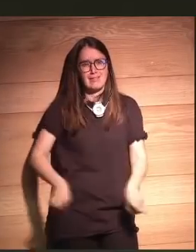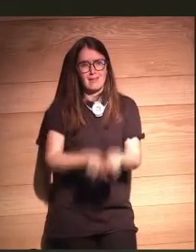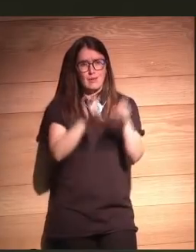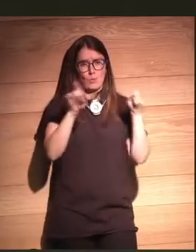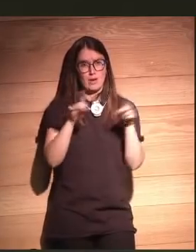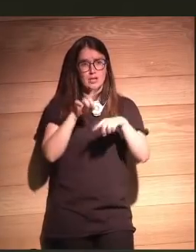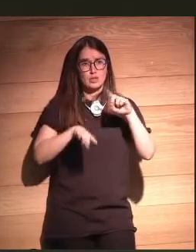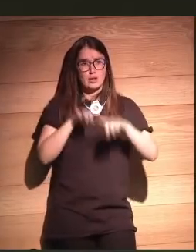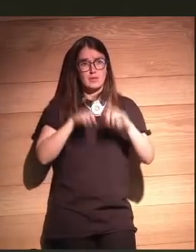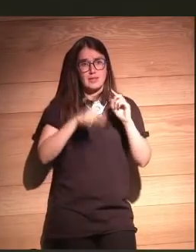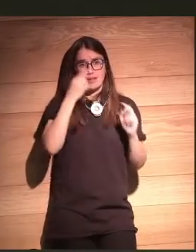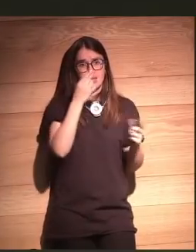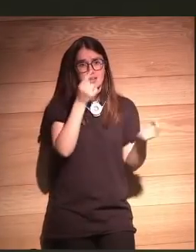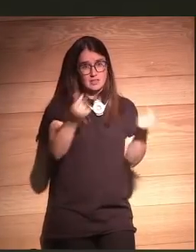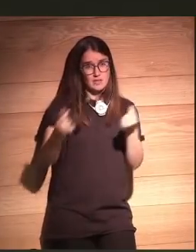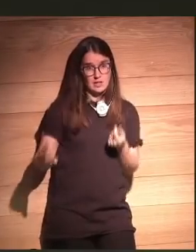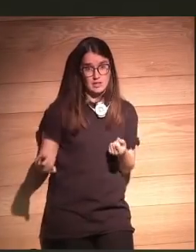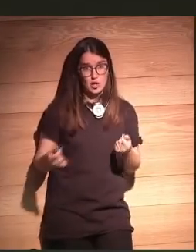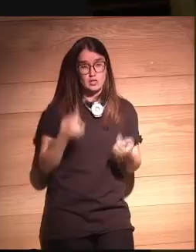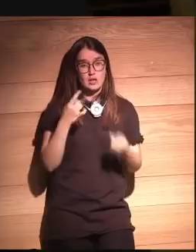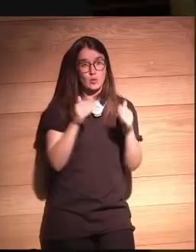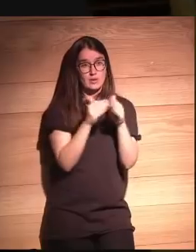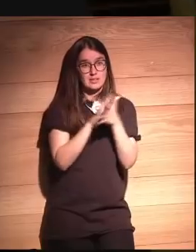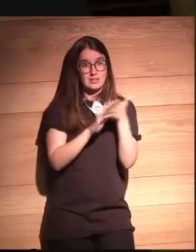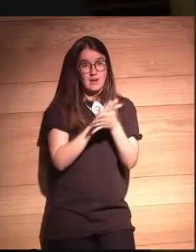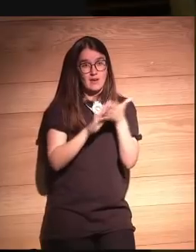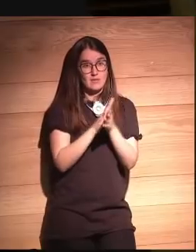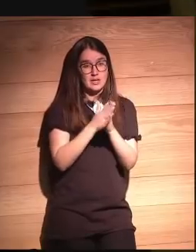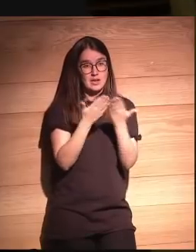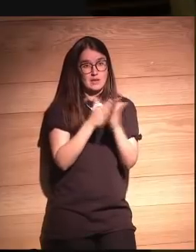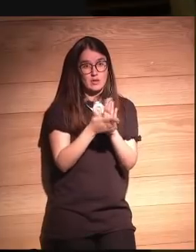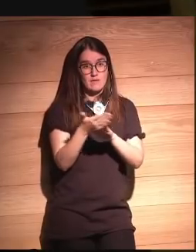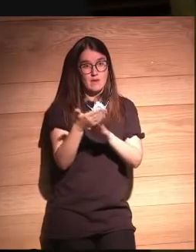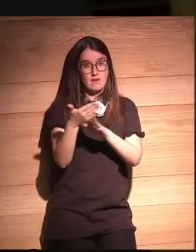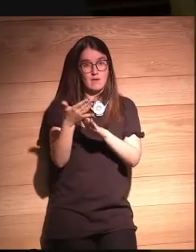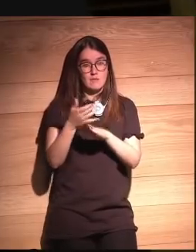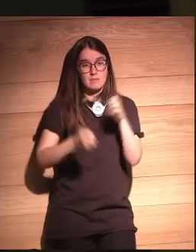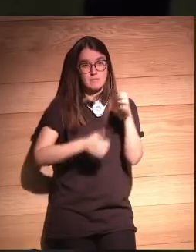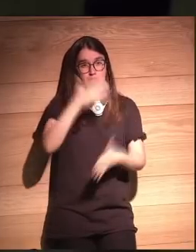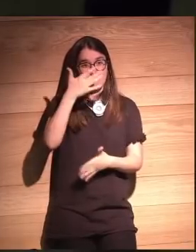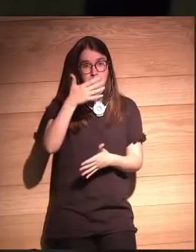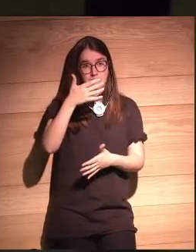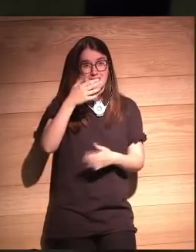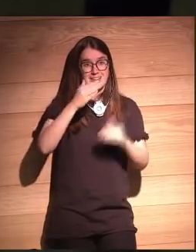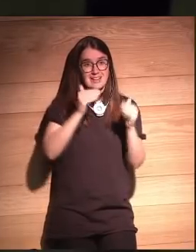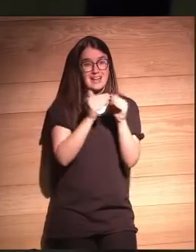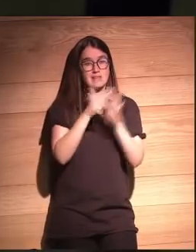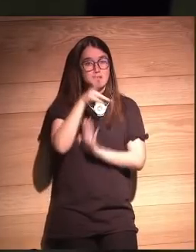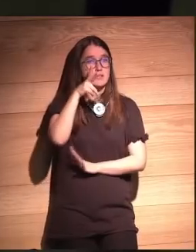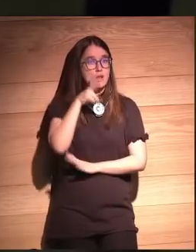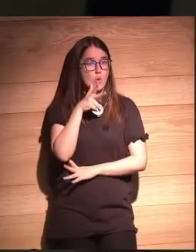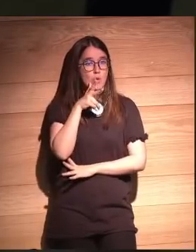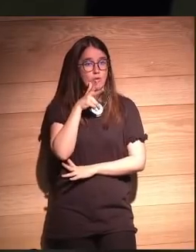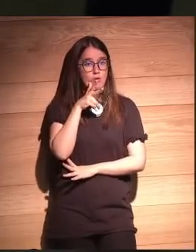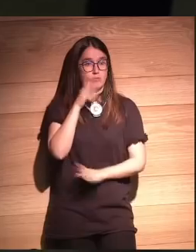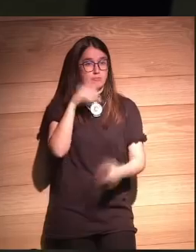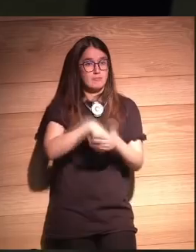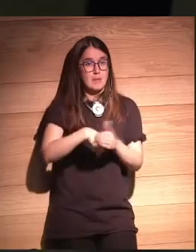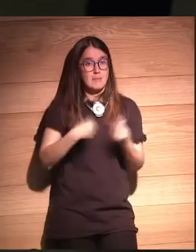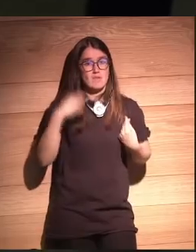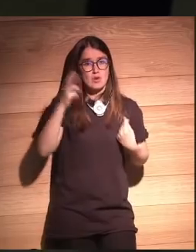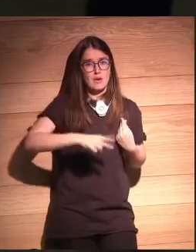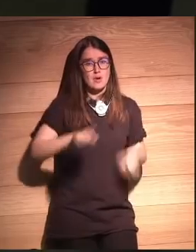esto depende de intereses financieros. Y hay casas, en el libro hablan mucho de la nueva tendencia a edificar casas de lujo donde nunca va a vivir nadie,